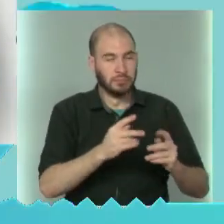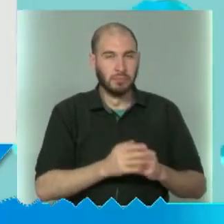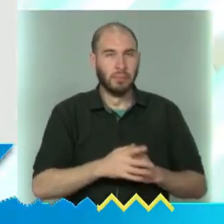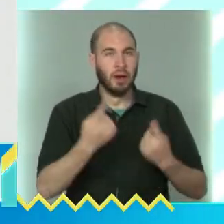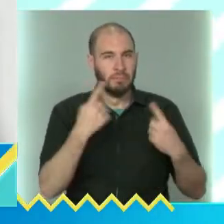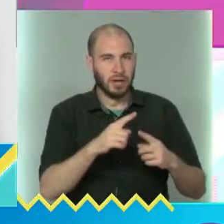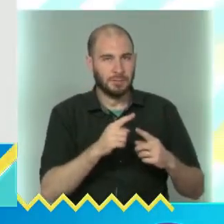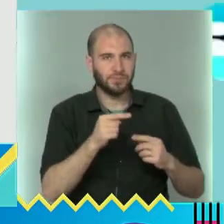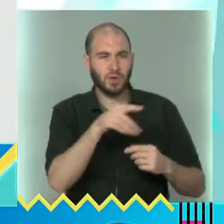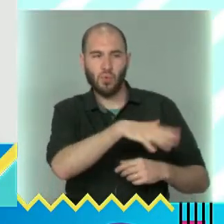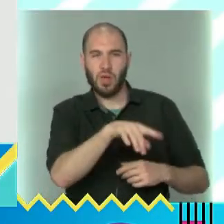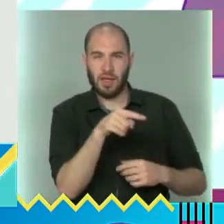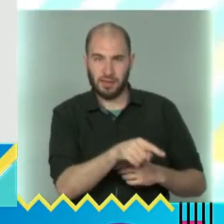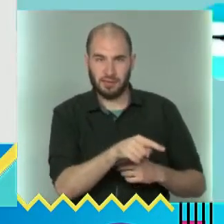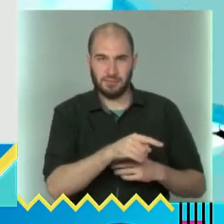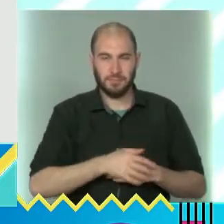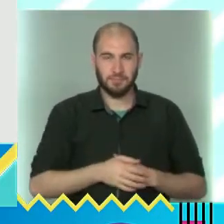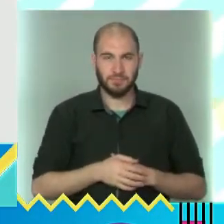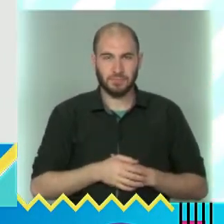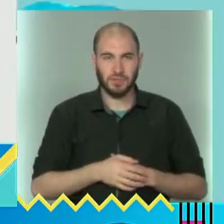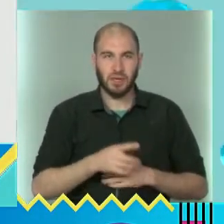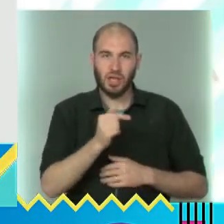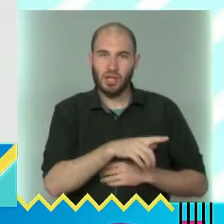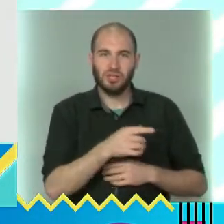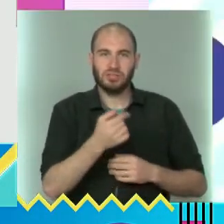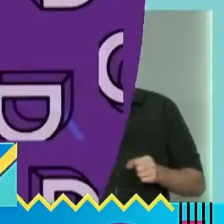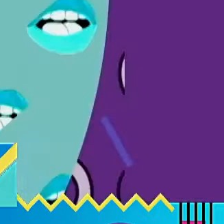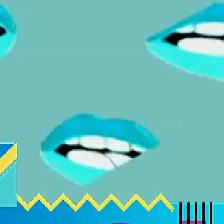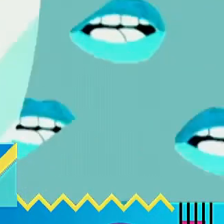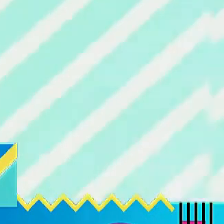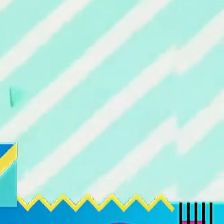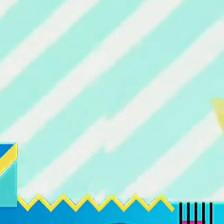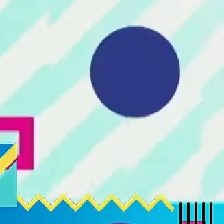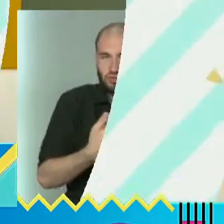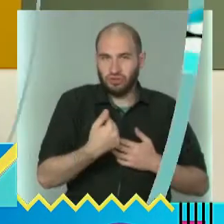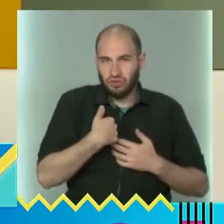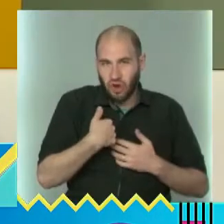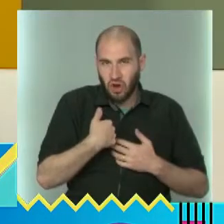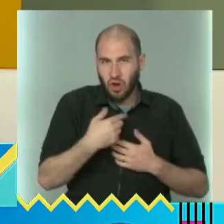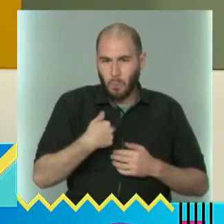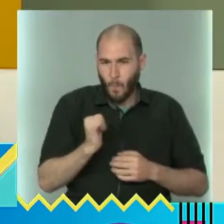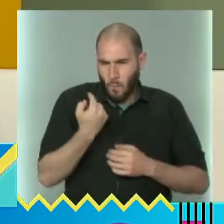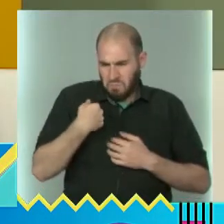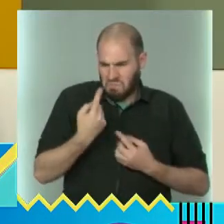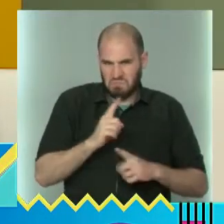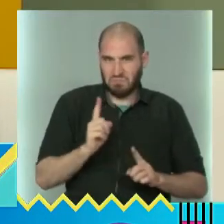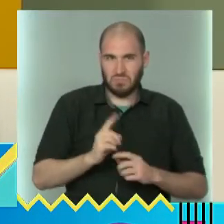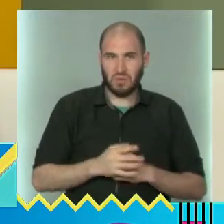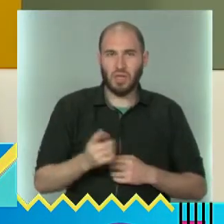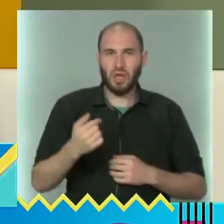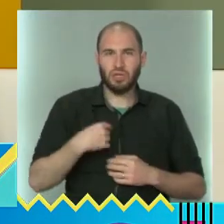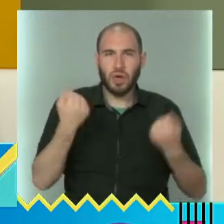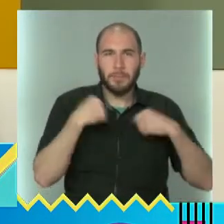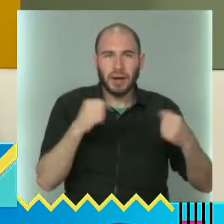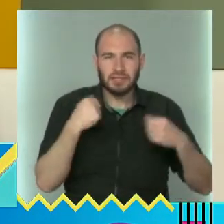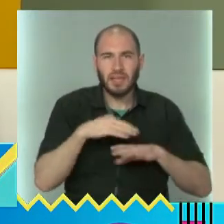ahora, ese espacio, yo no necesito haber trabajado yo en bajar mi peso. Lo que yo entreno